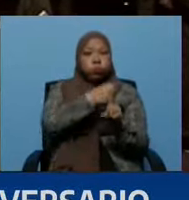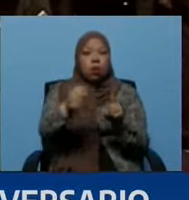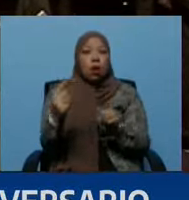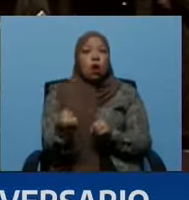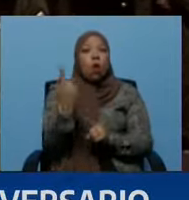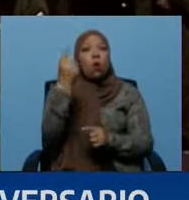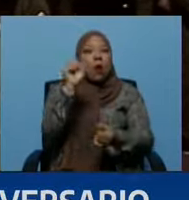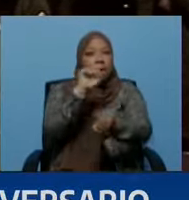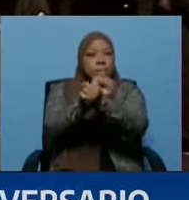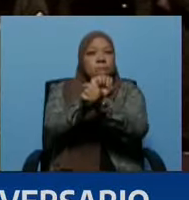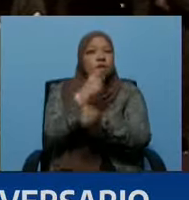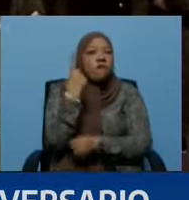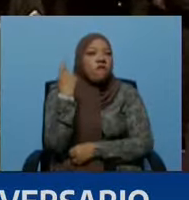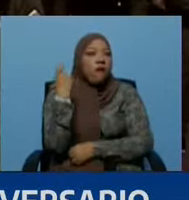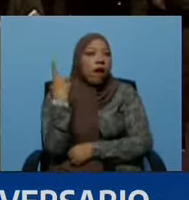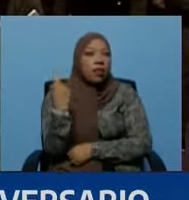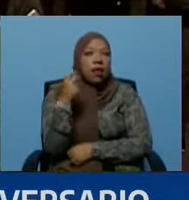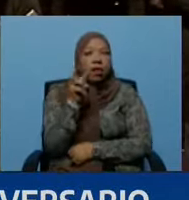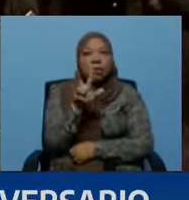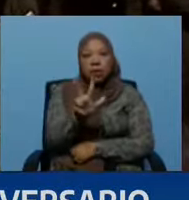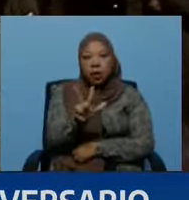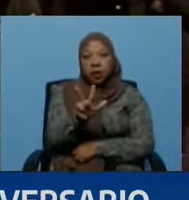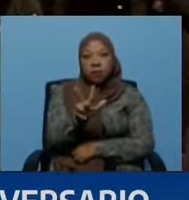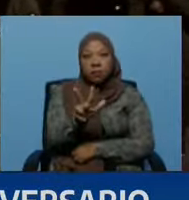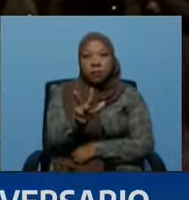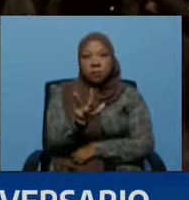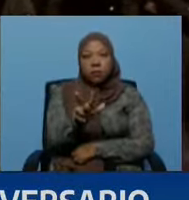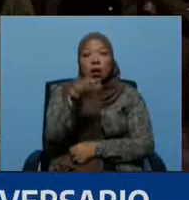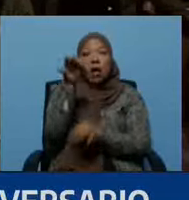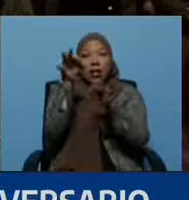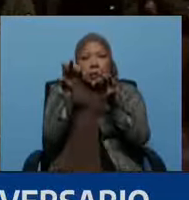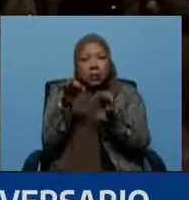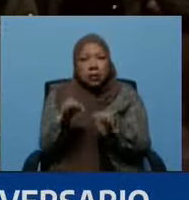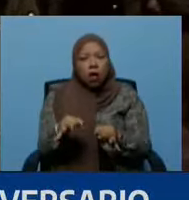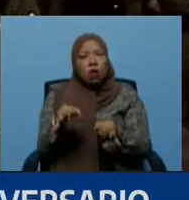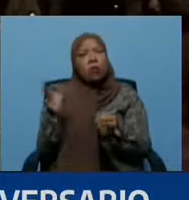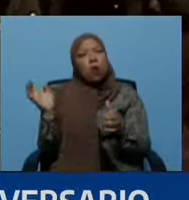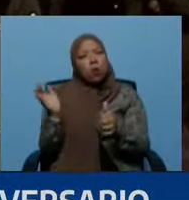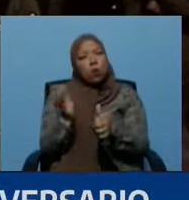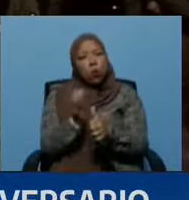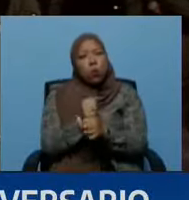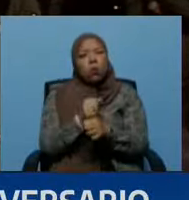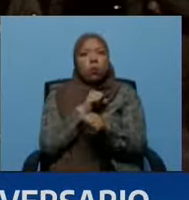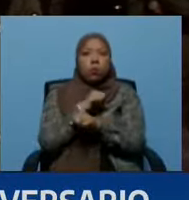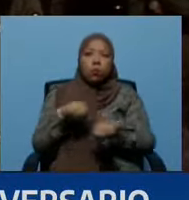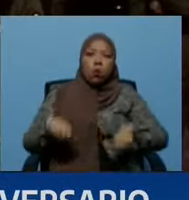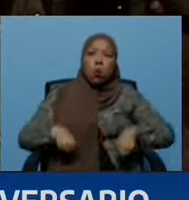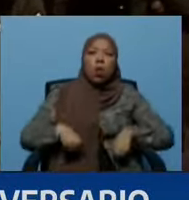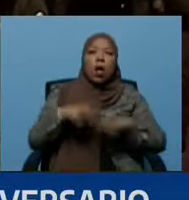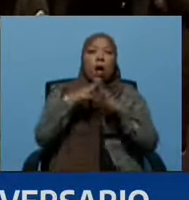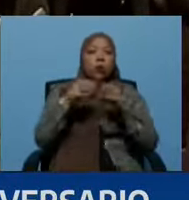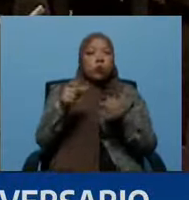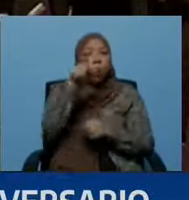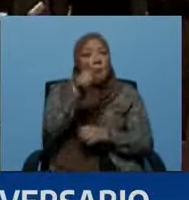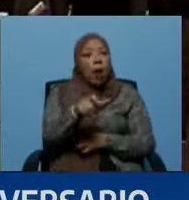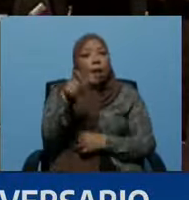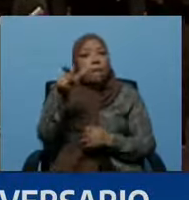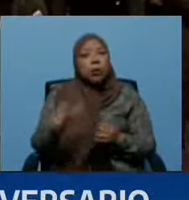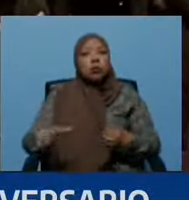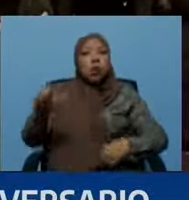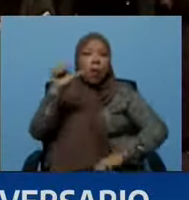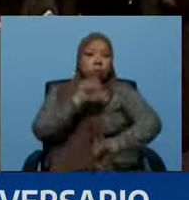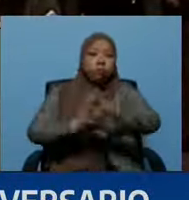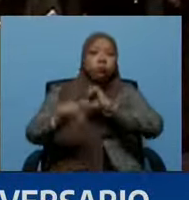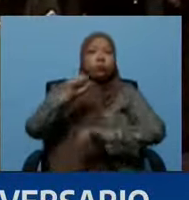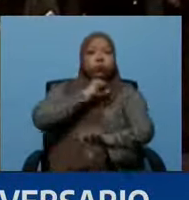uno. Falta por capturar a 3. Tengan la seguridad que iremos por todos los criminales, por todos